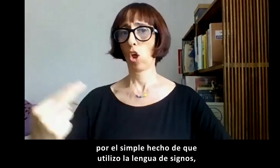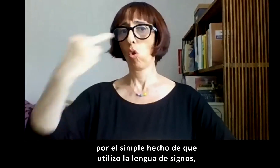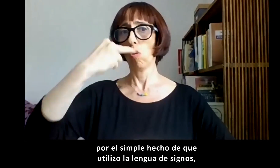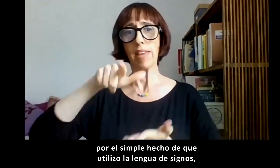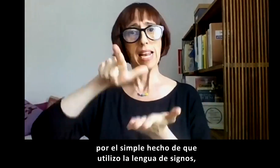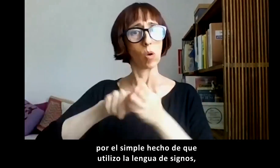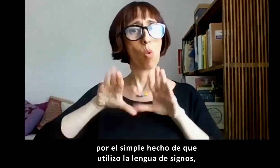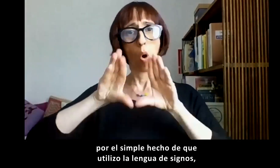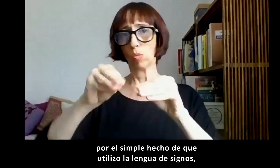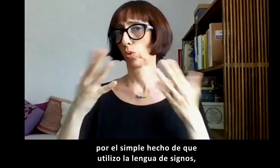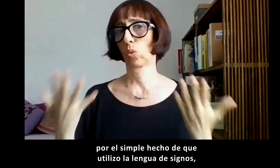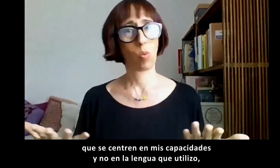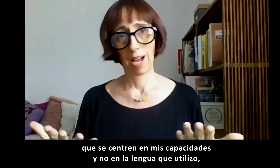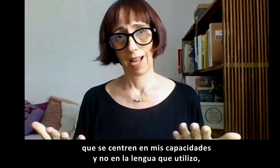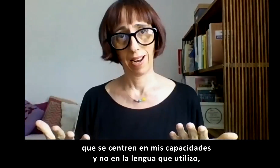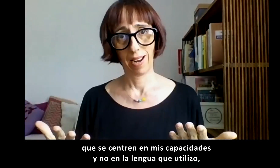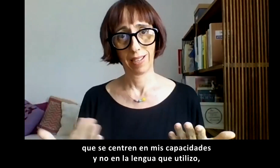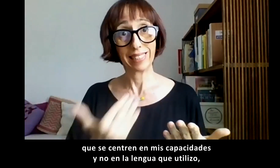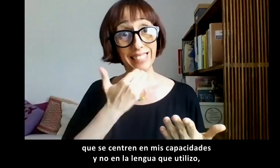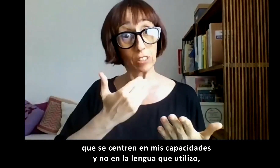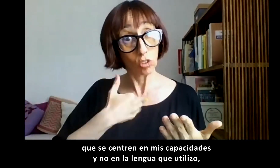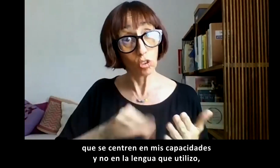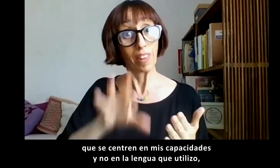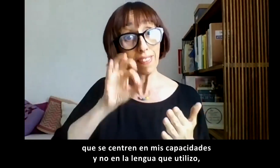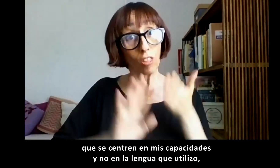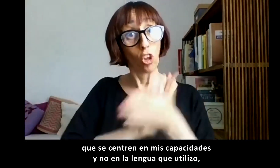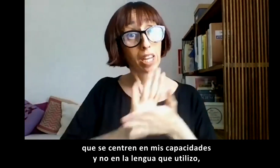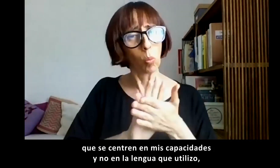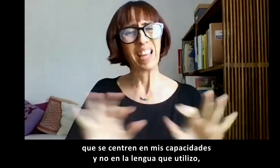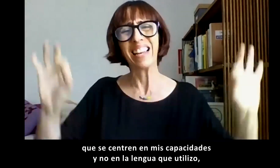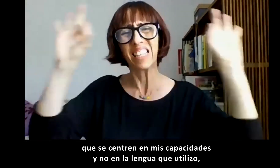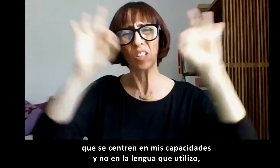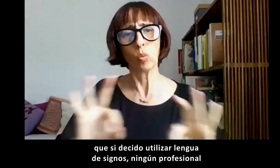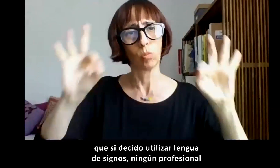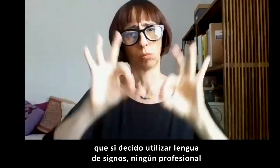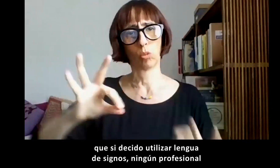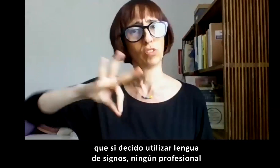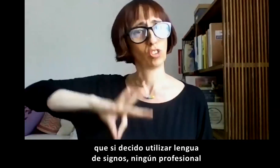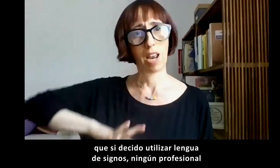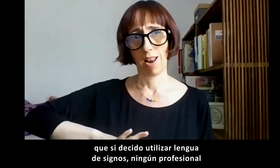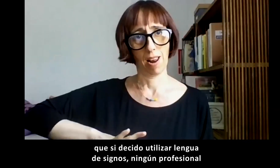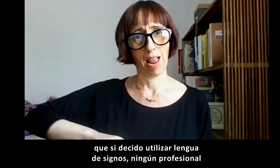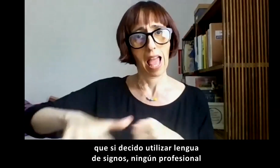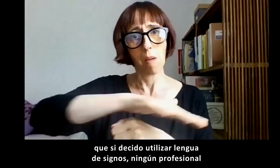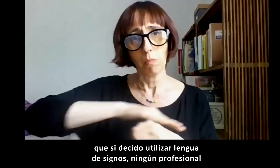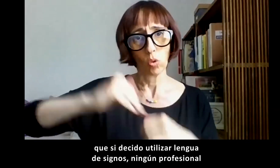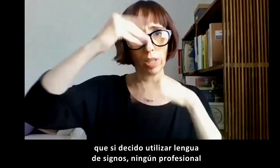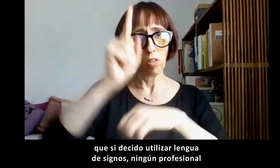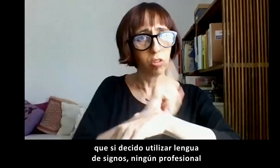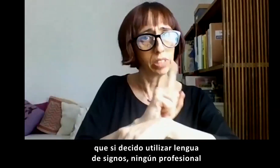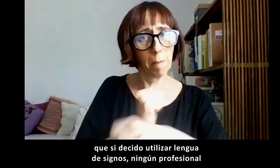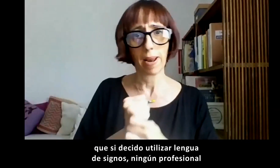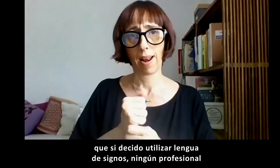de signos. Que se centren en mis capacidades y no en la lengua que utilizo. Que si yo decido utilizar la lengua de signos,